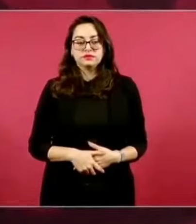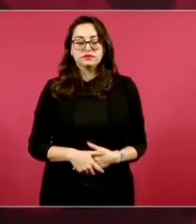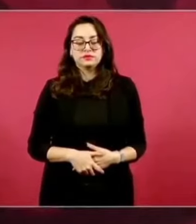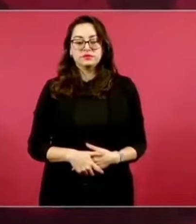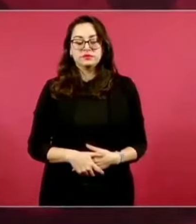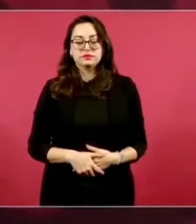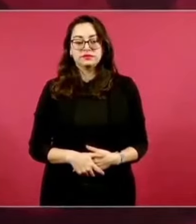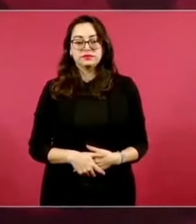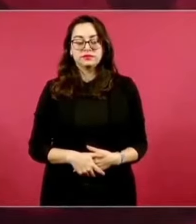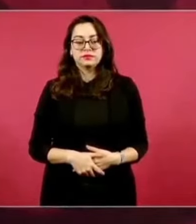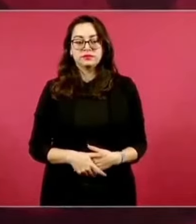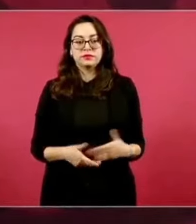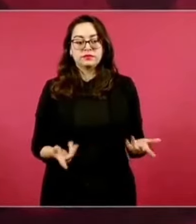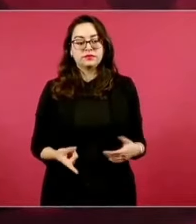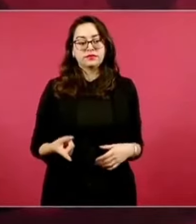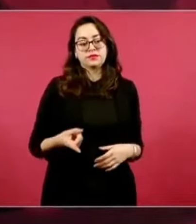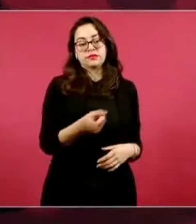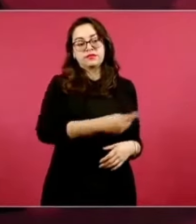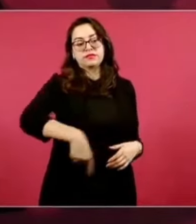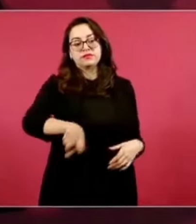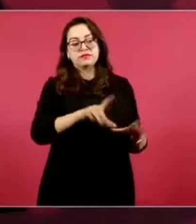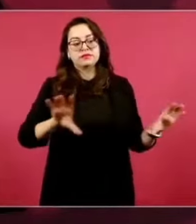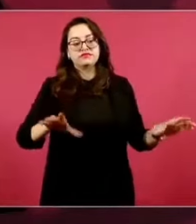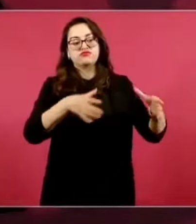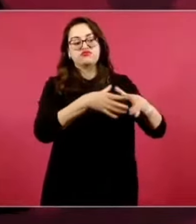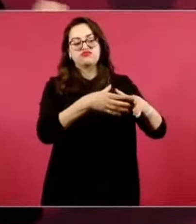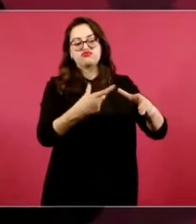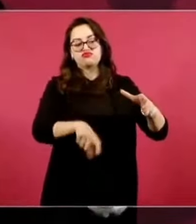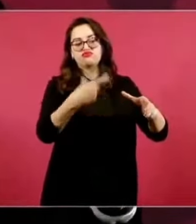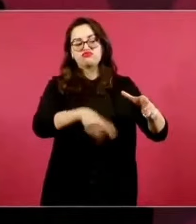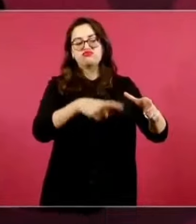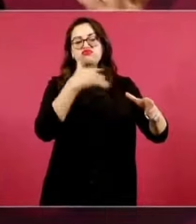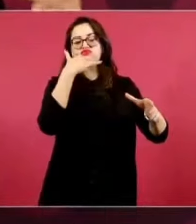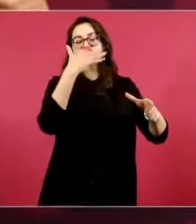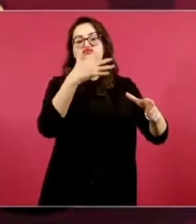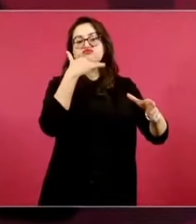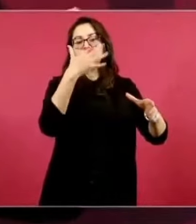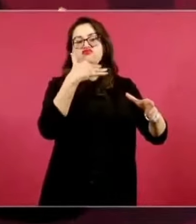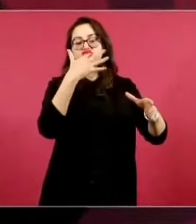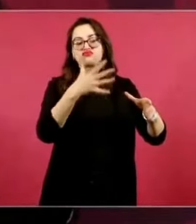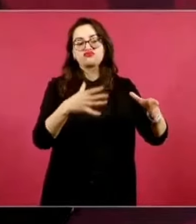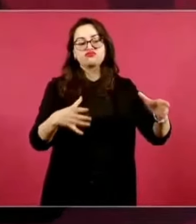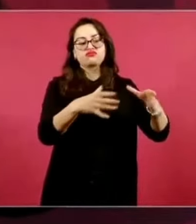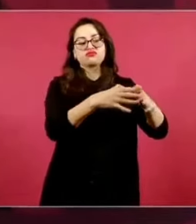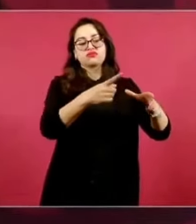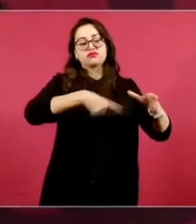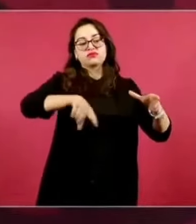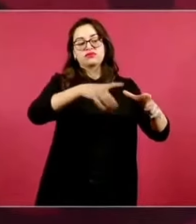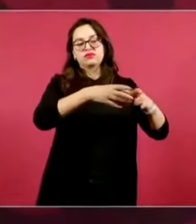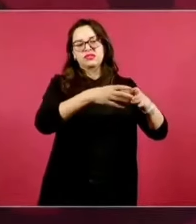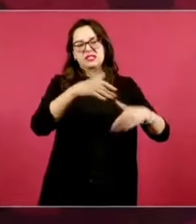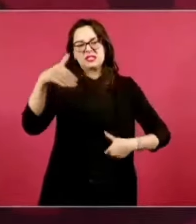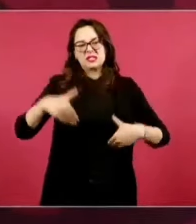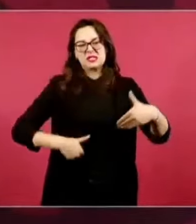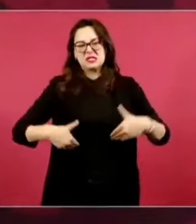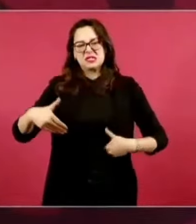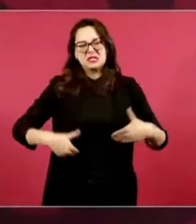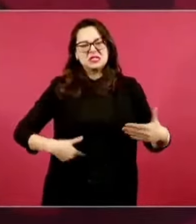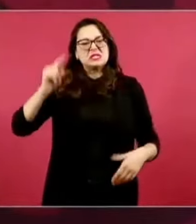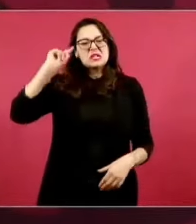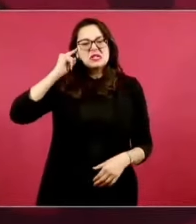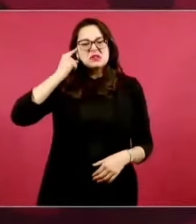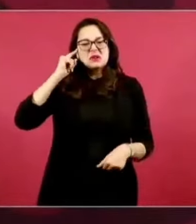los oligarcas corruptos porque tenían el negocio de las